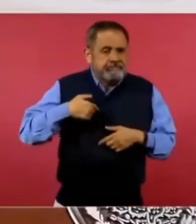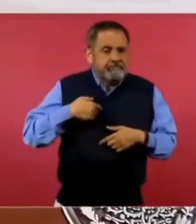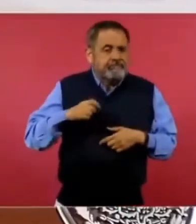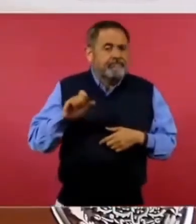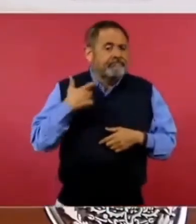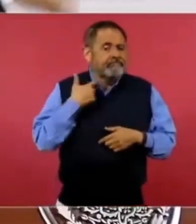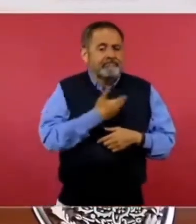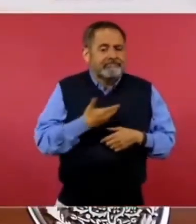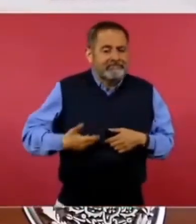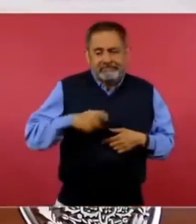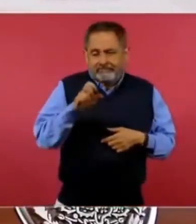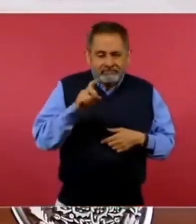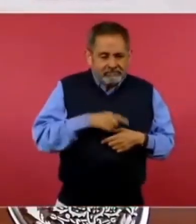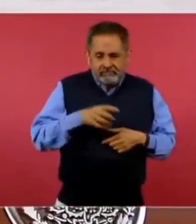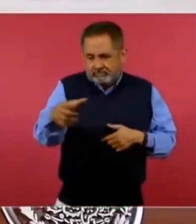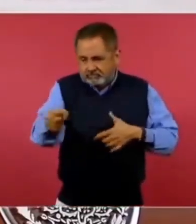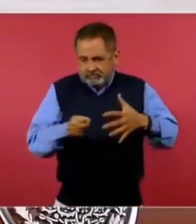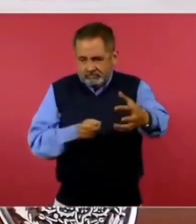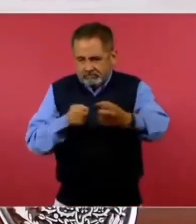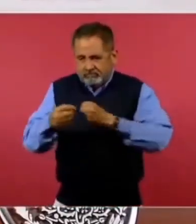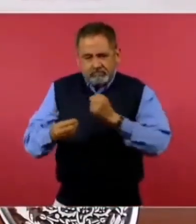a los nuevos.